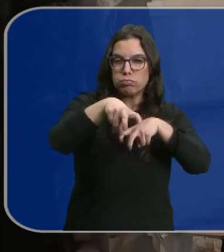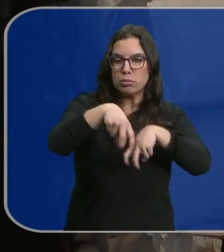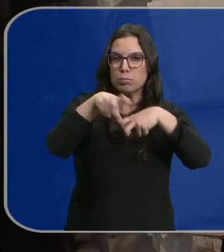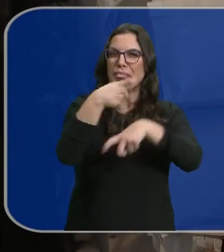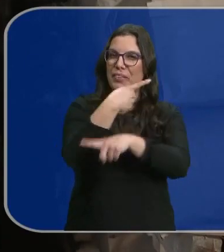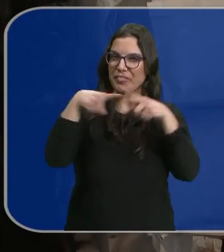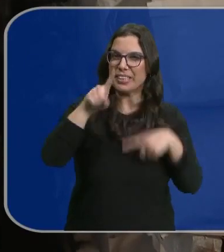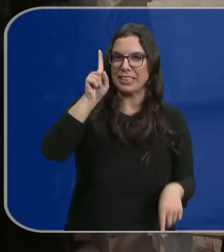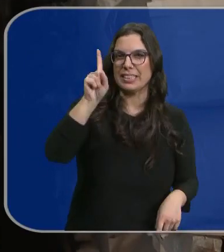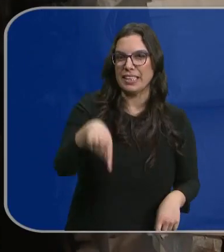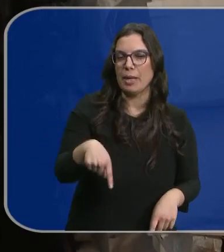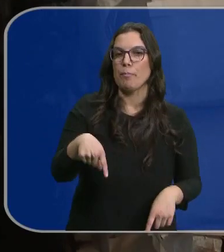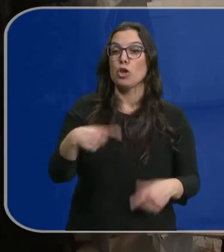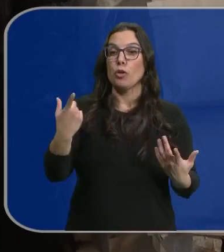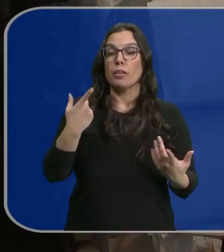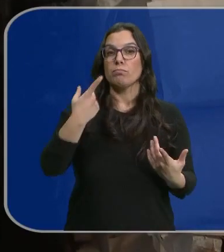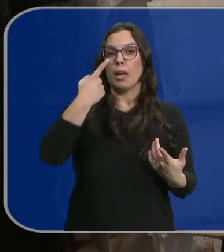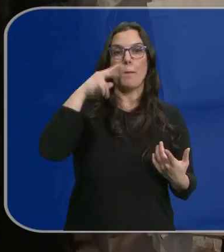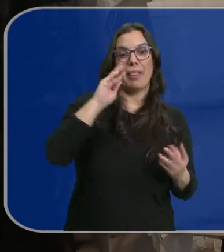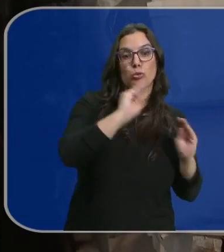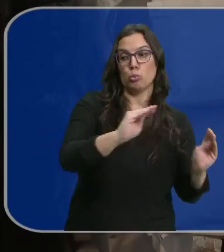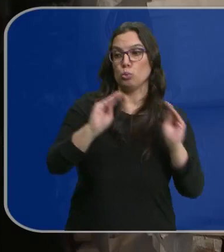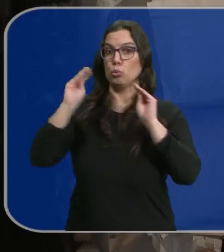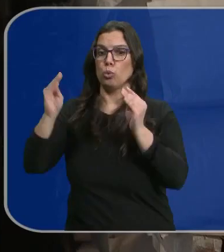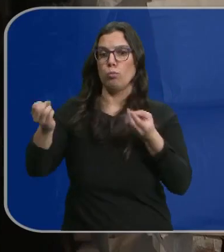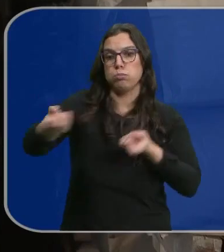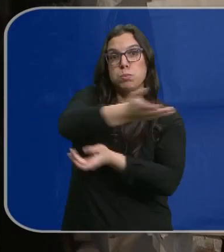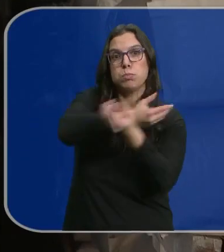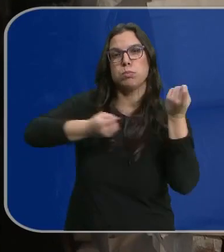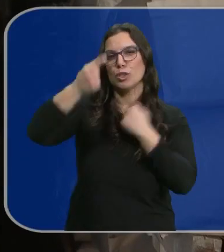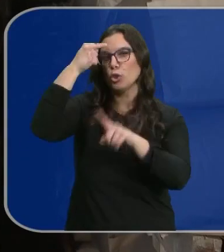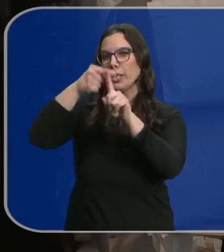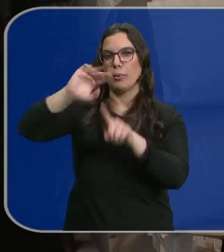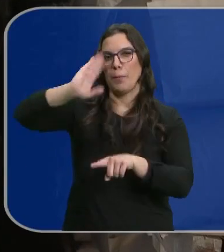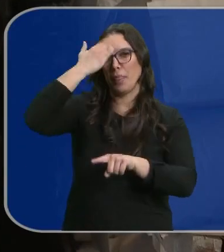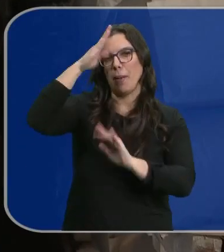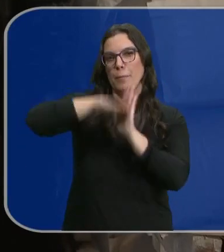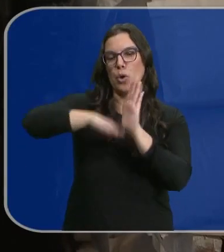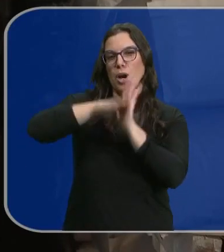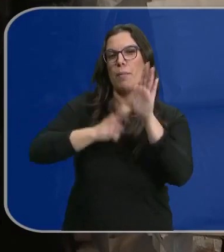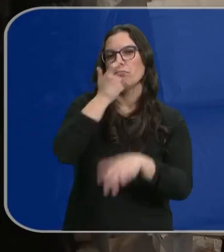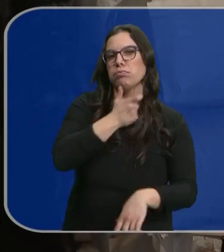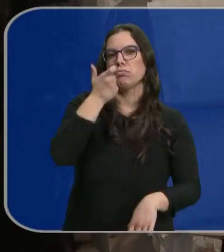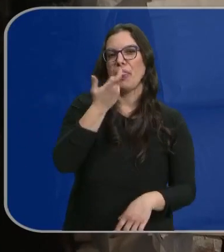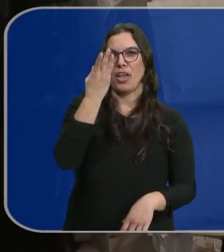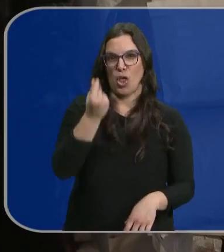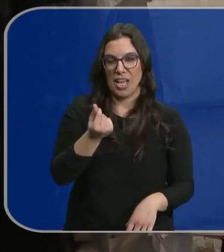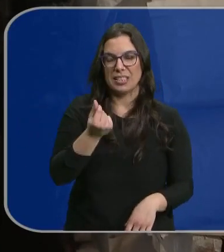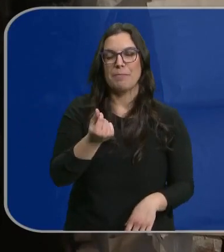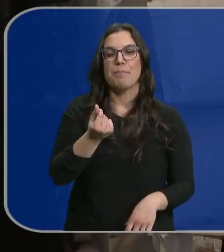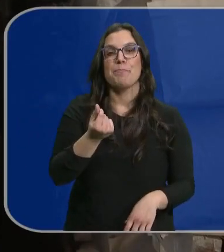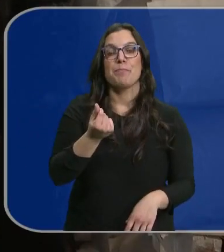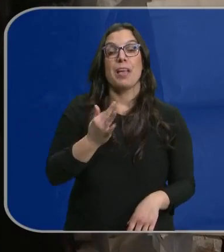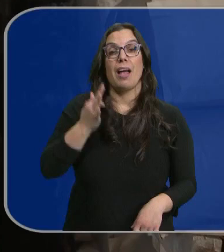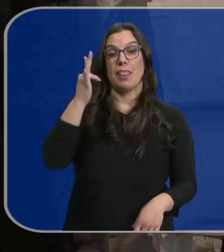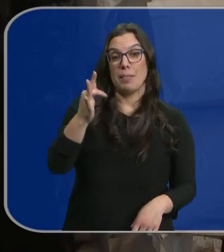es distinto. Intercambiar conocimientos es el objetivo principal de este programa, que tiene una duración de 5 días, pero